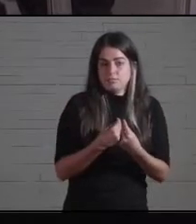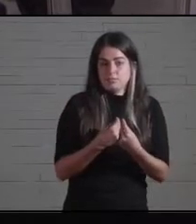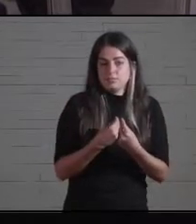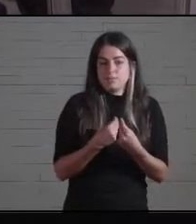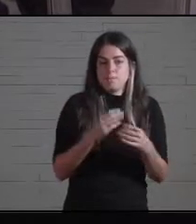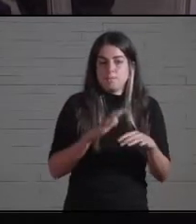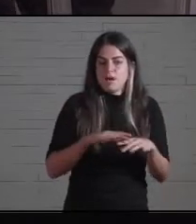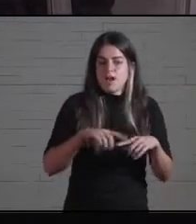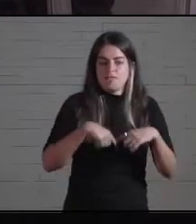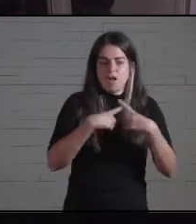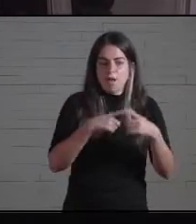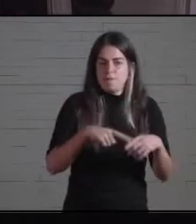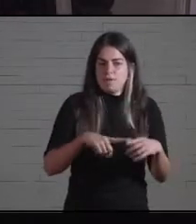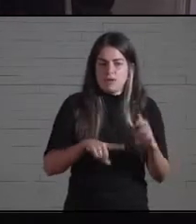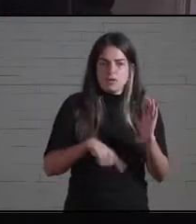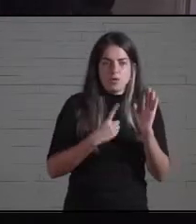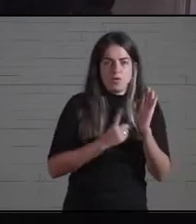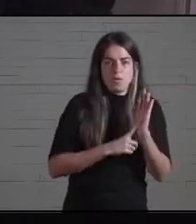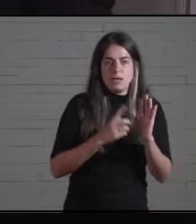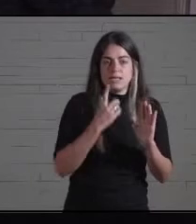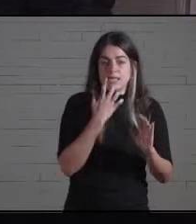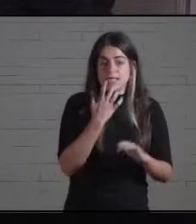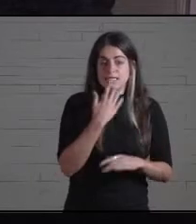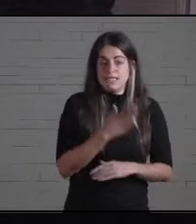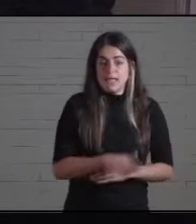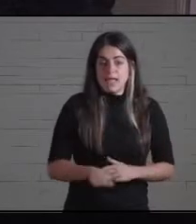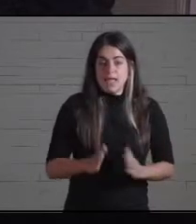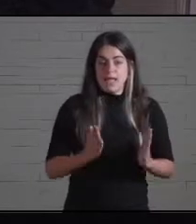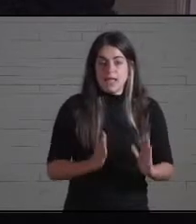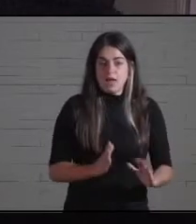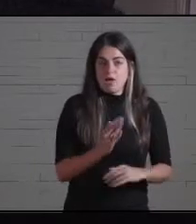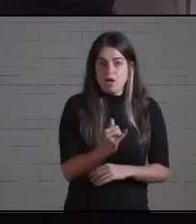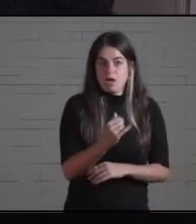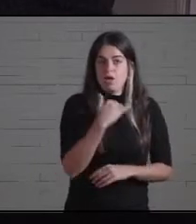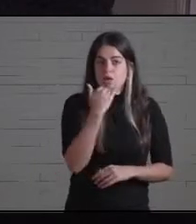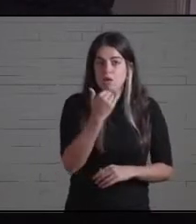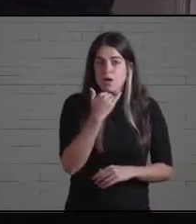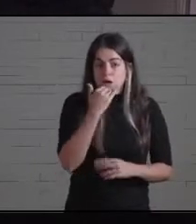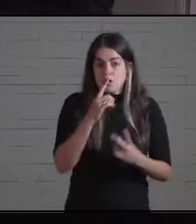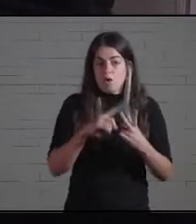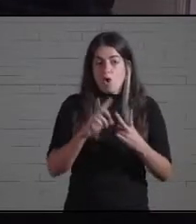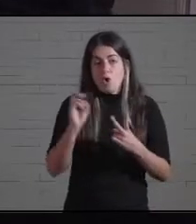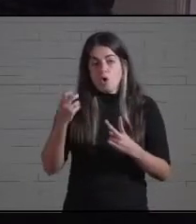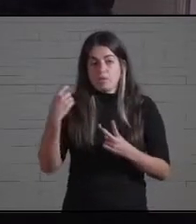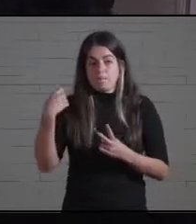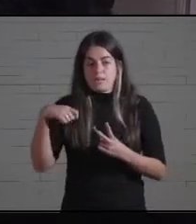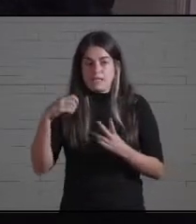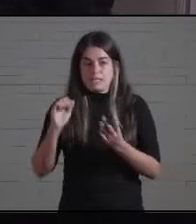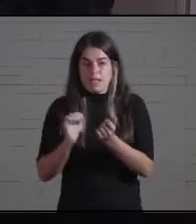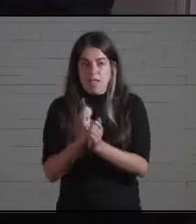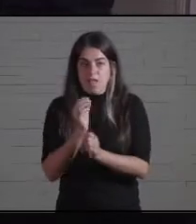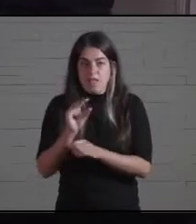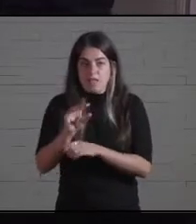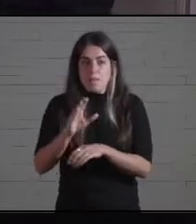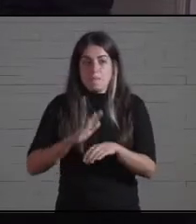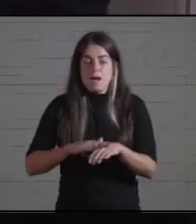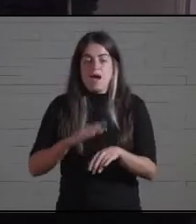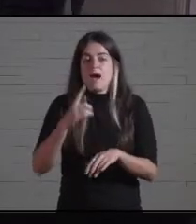para todas las familias, para menores a cargo, o una prestación para las familias más